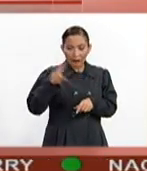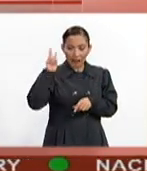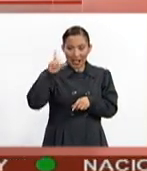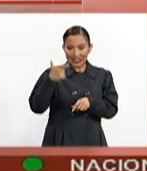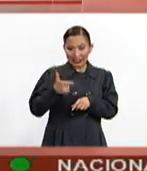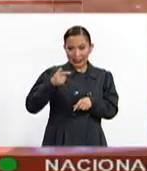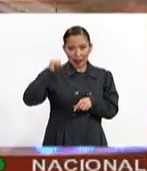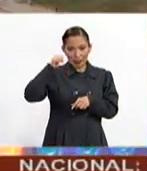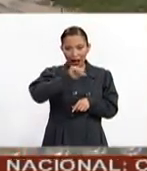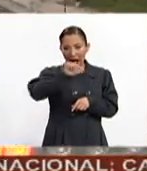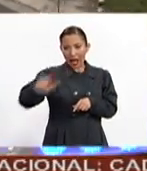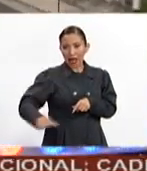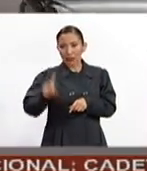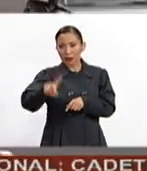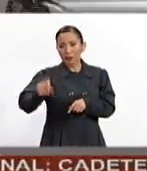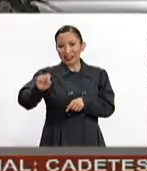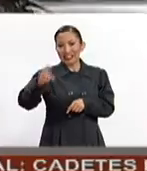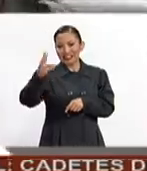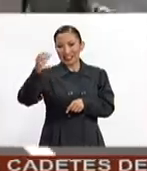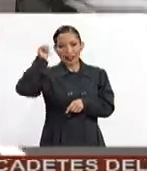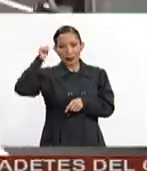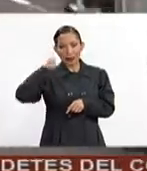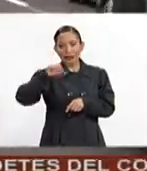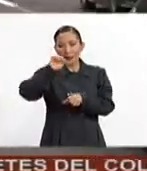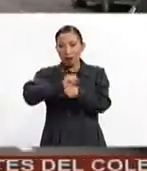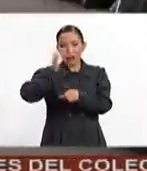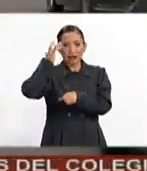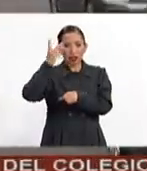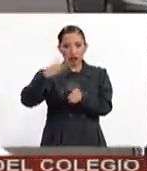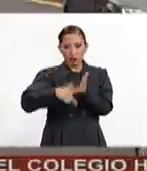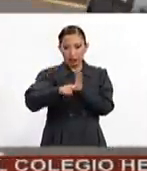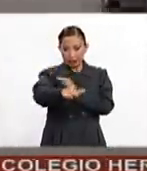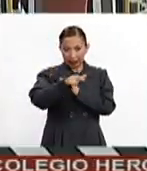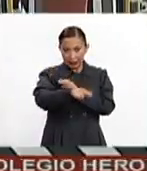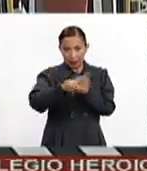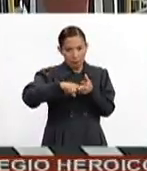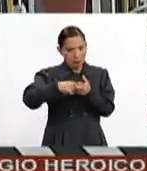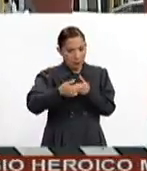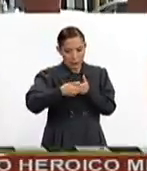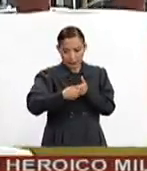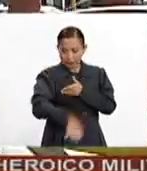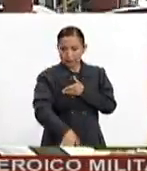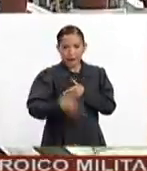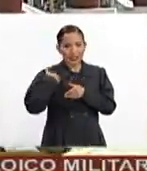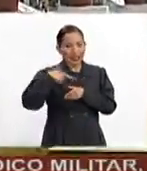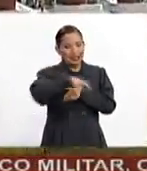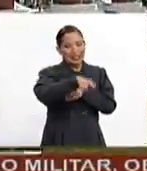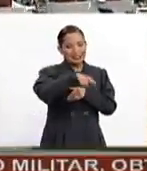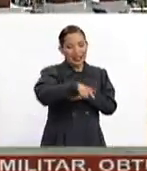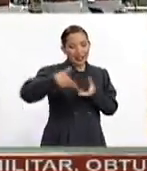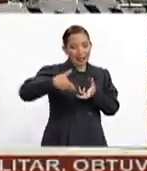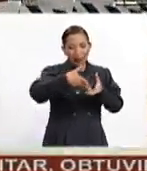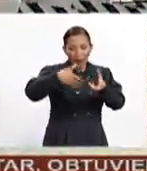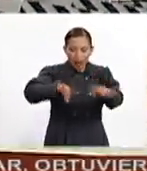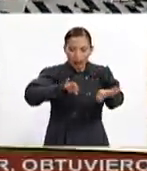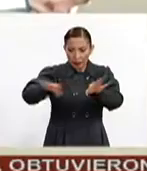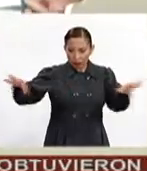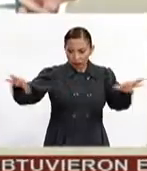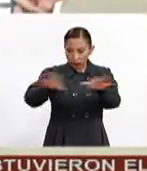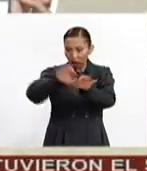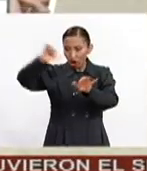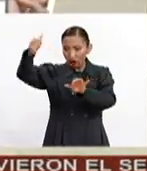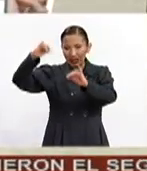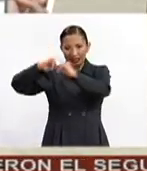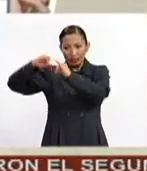7 de abril y hasta el domingo 23 de abril el operativo Semana Santa 2017. Son 17 días, un trabajo coordinado con